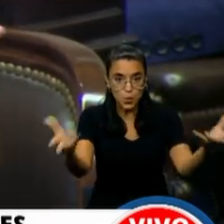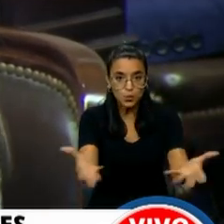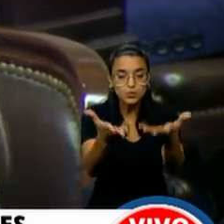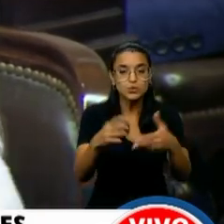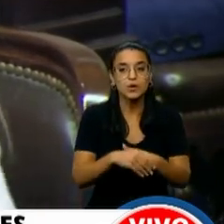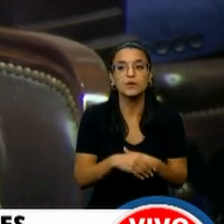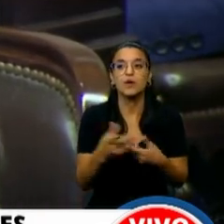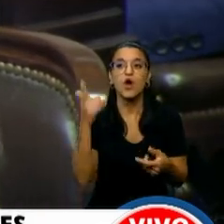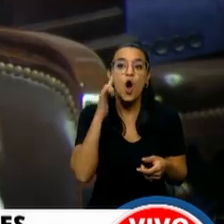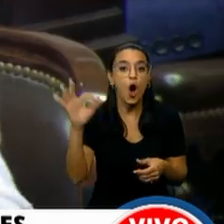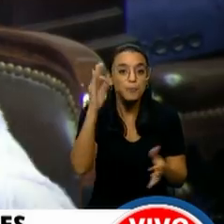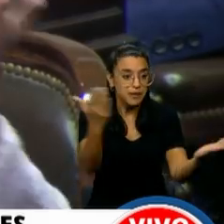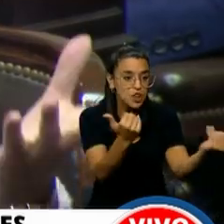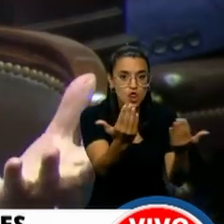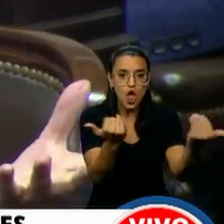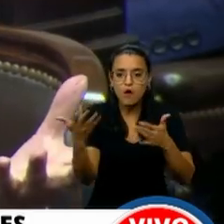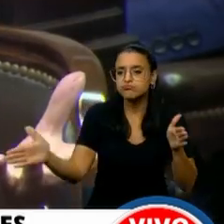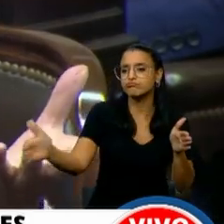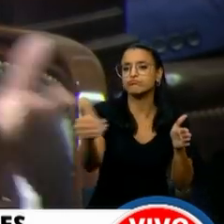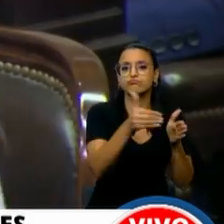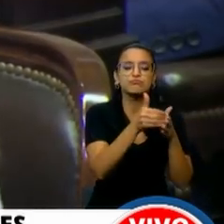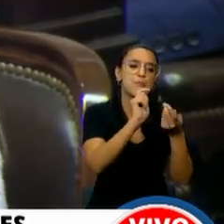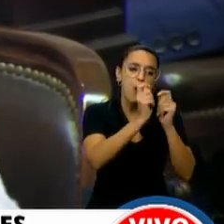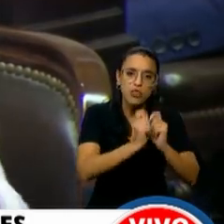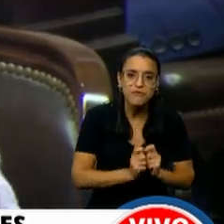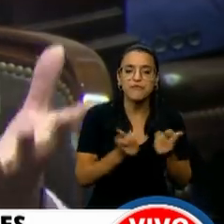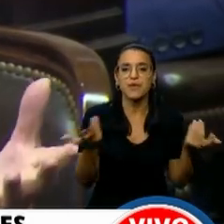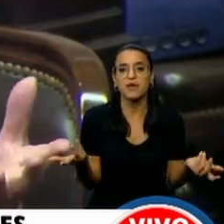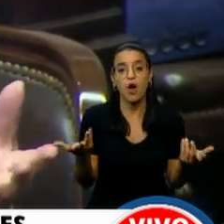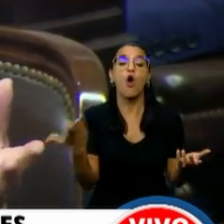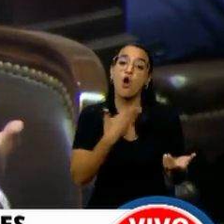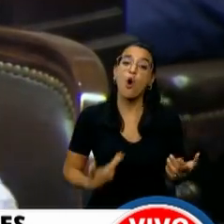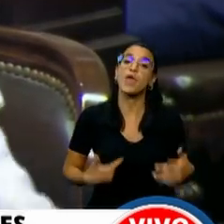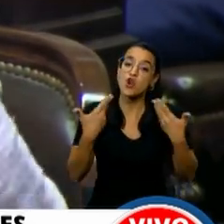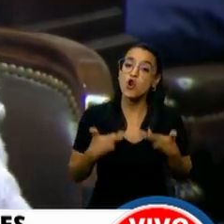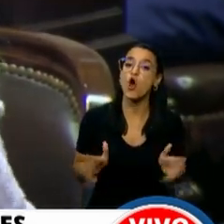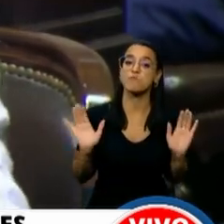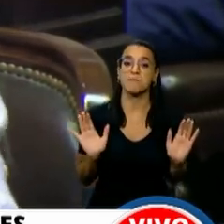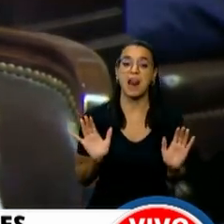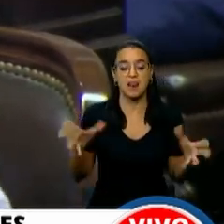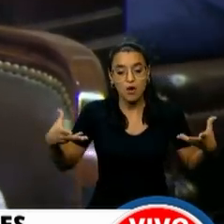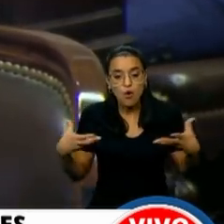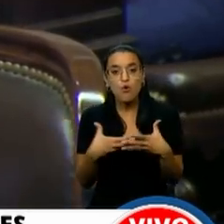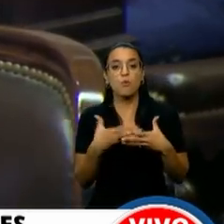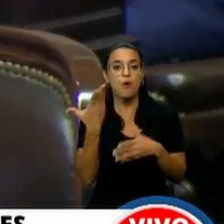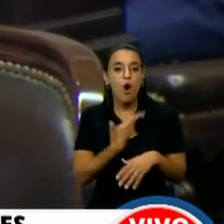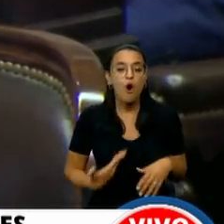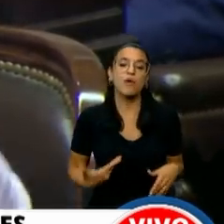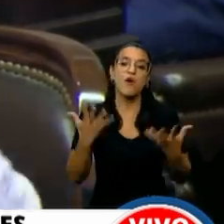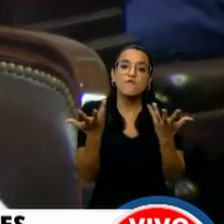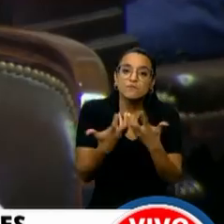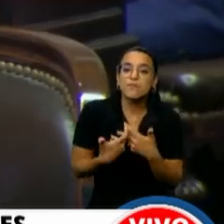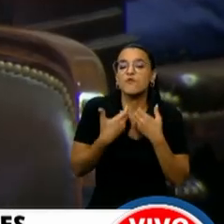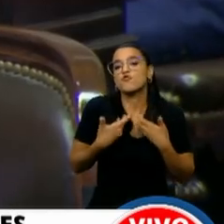recibió opiniones recoge y modifica en un gobierno normal y en una bancada que funcione de manera